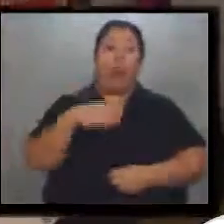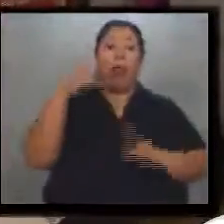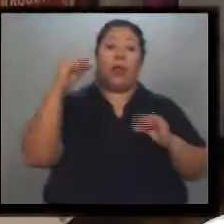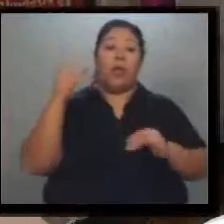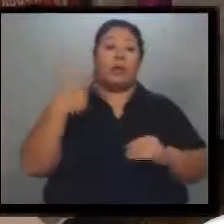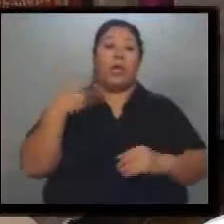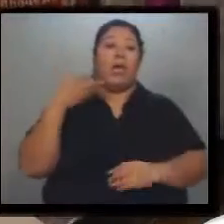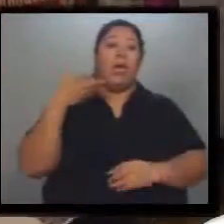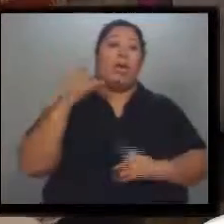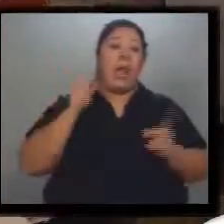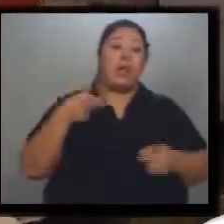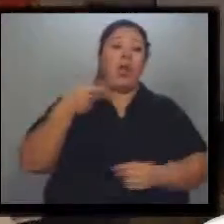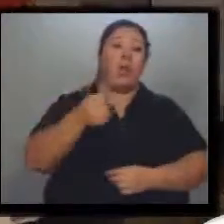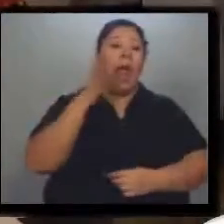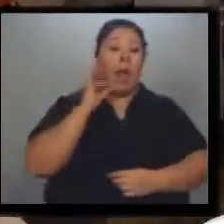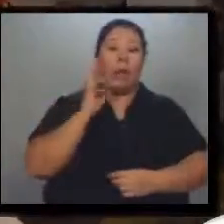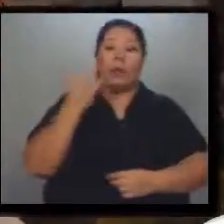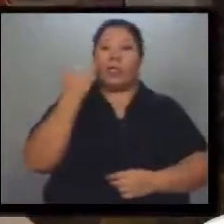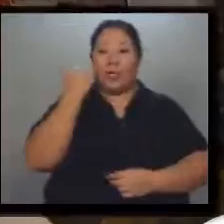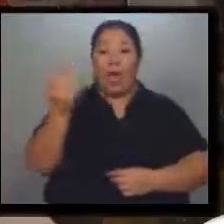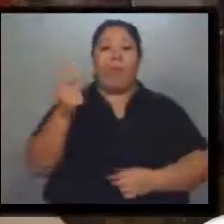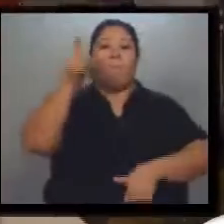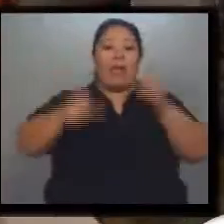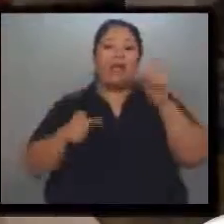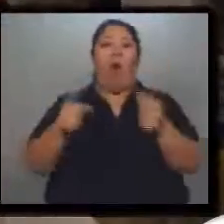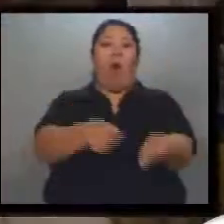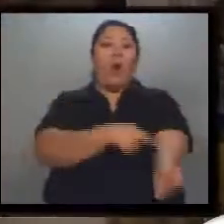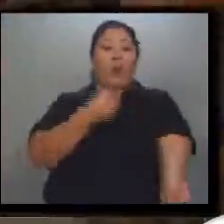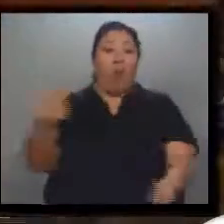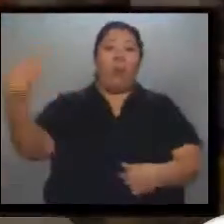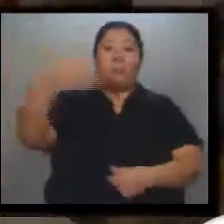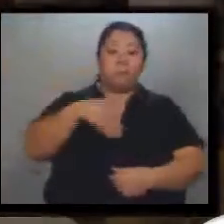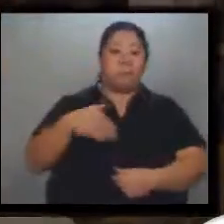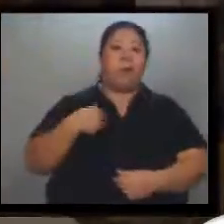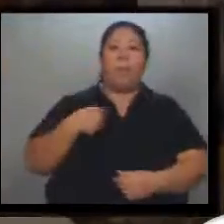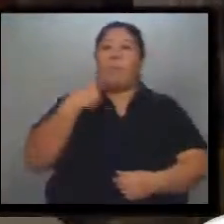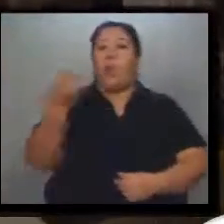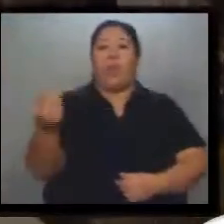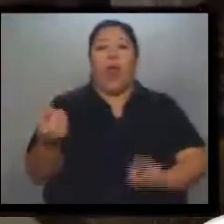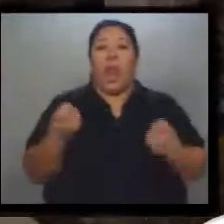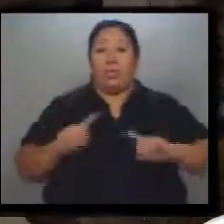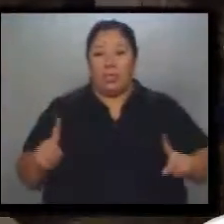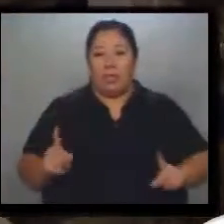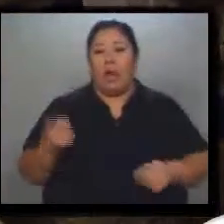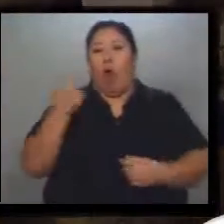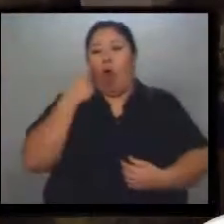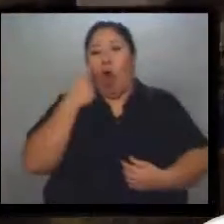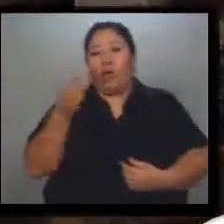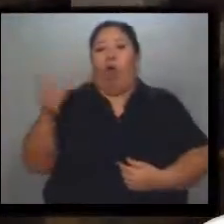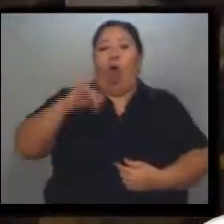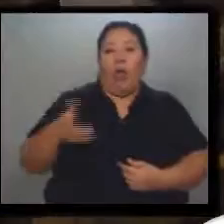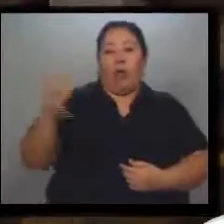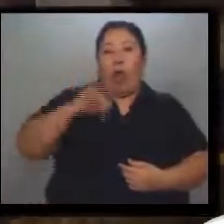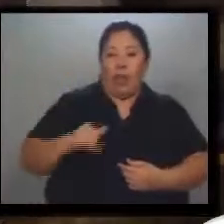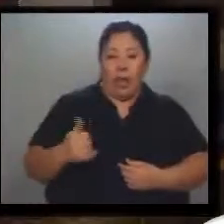café. Ya le conocés los gustos a la gente, ya ni le preguntás. Vas y le servís. ¿Y suele estar ese comentario entre el cliente y